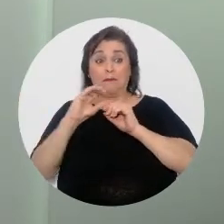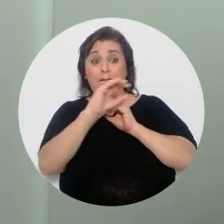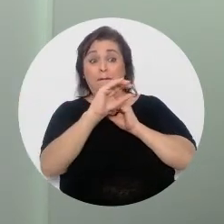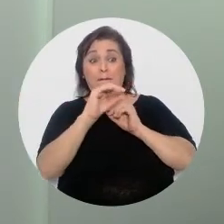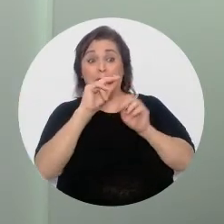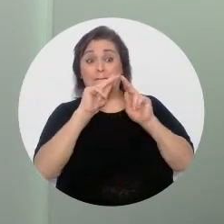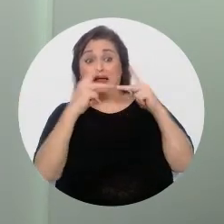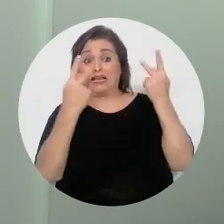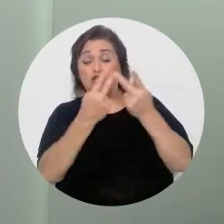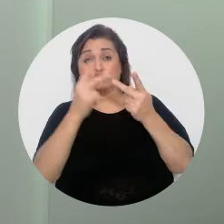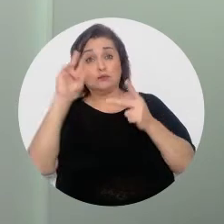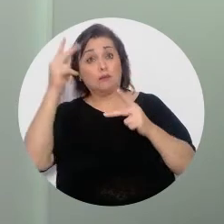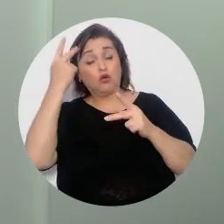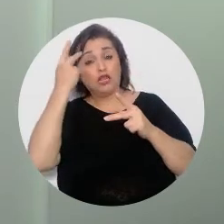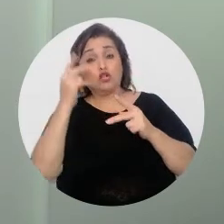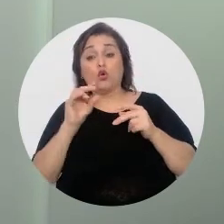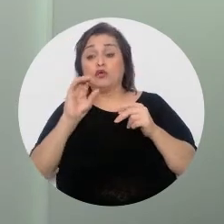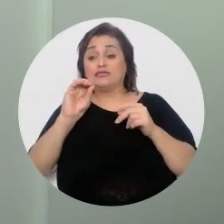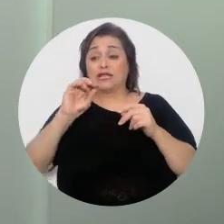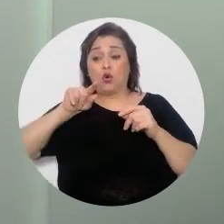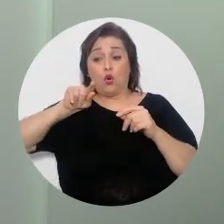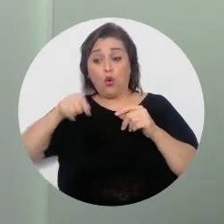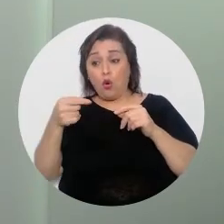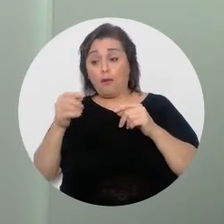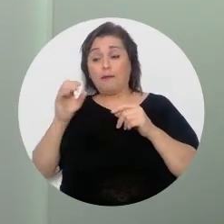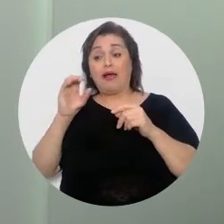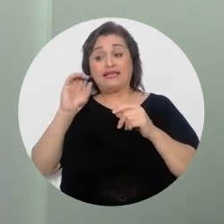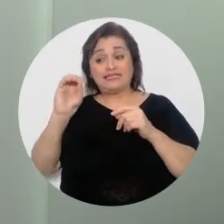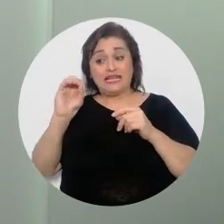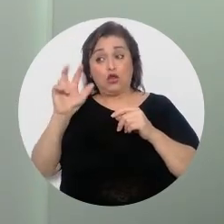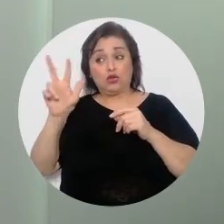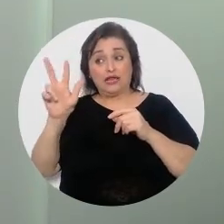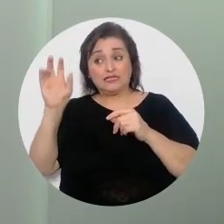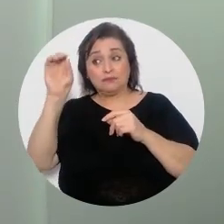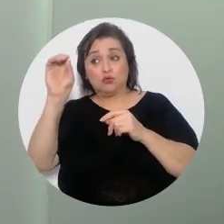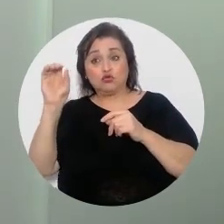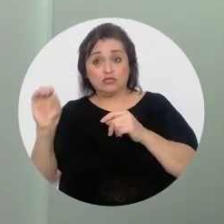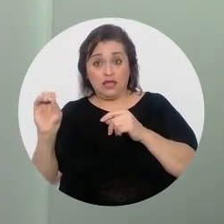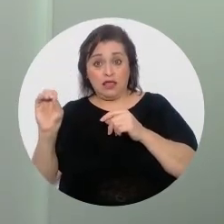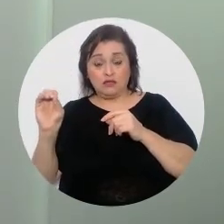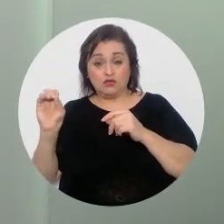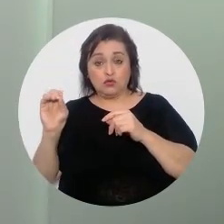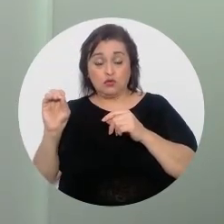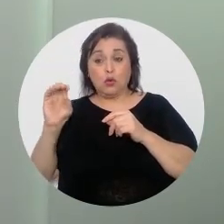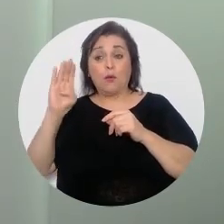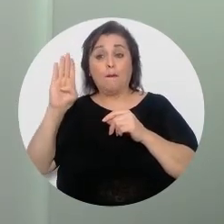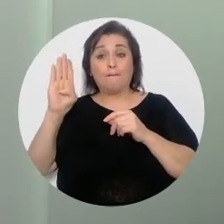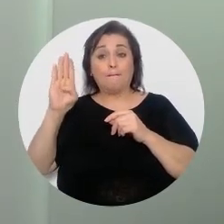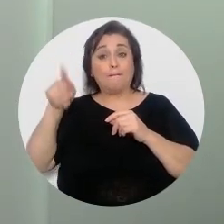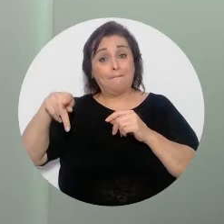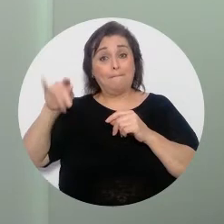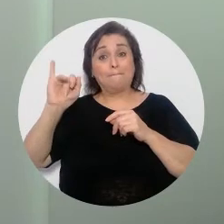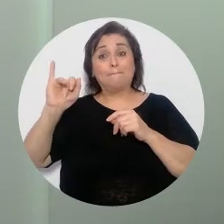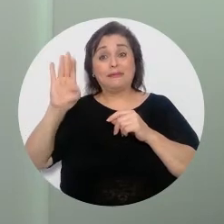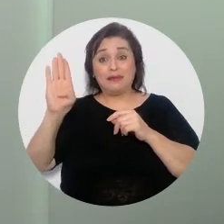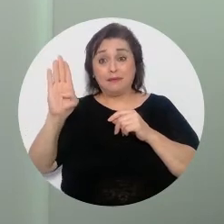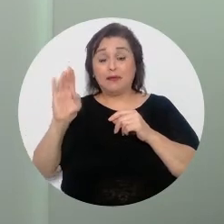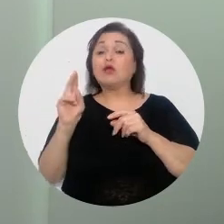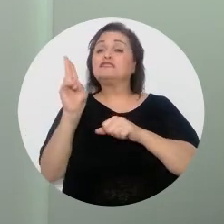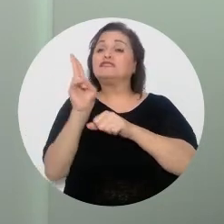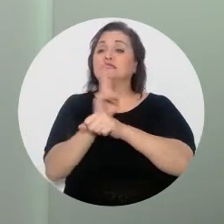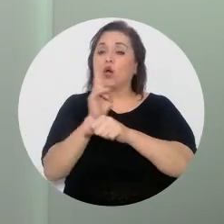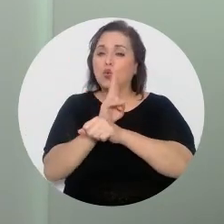los partidos políticos, el equivalente a un 0,03% del Producto Interno